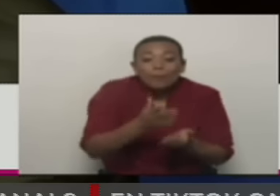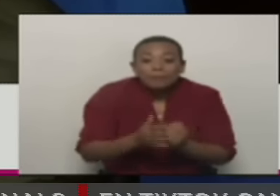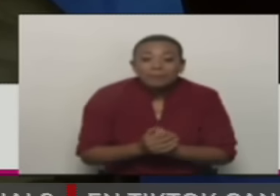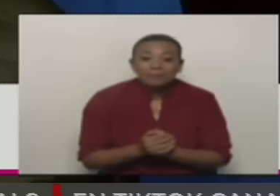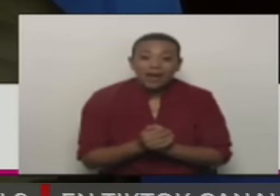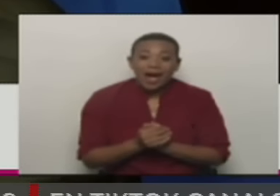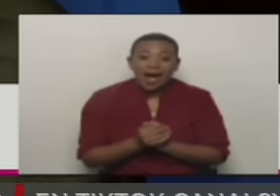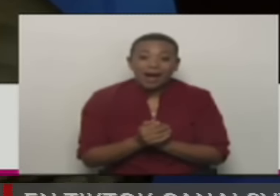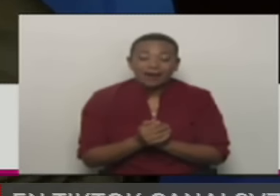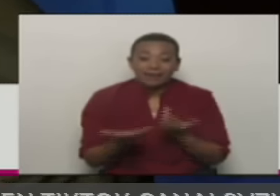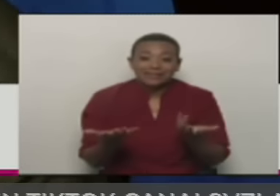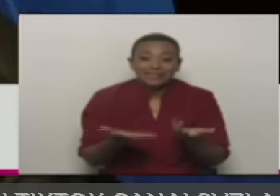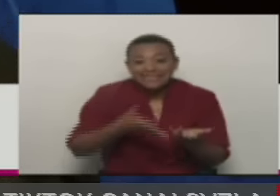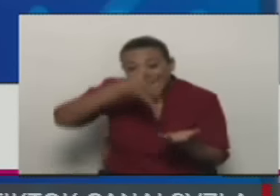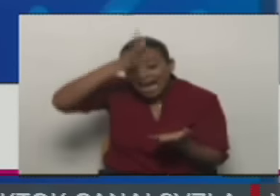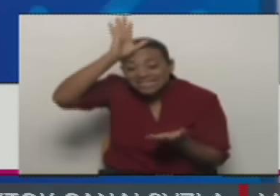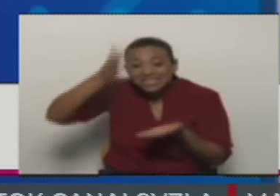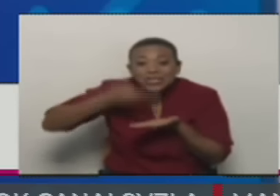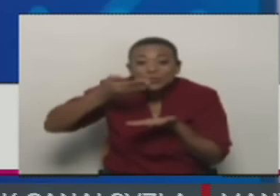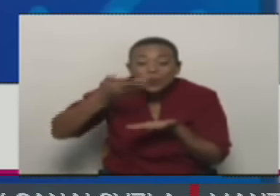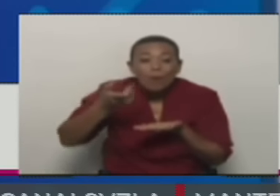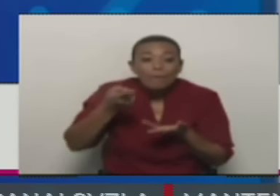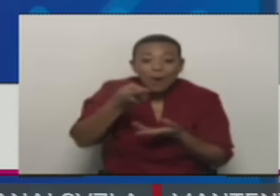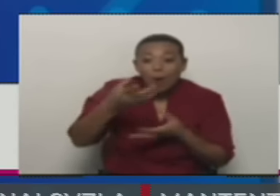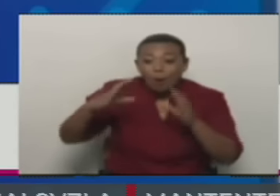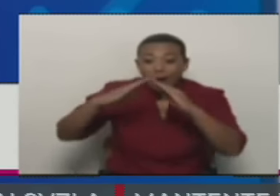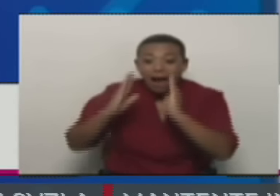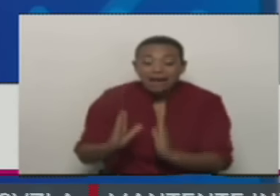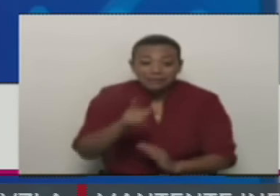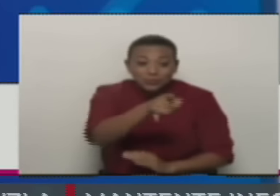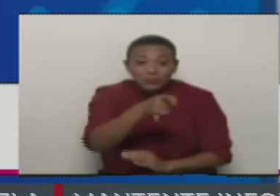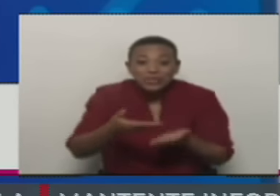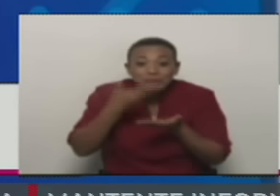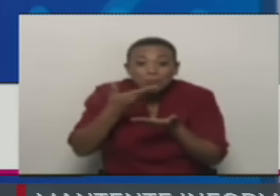de gallina negra que hicieron hoy. Una gallina